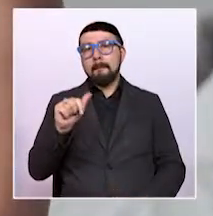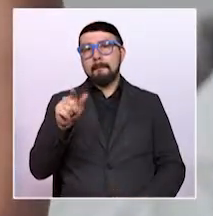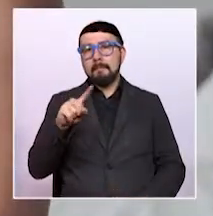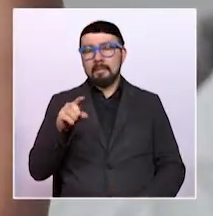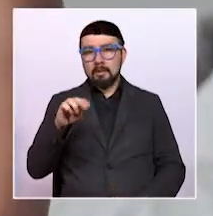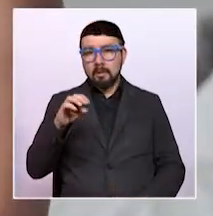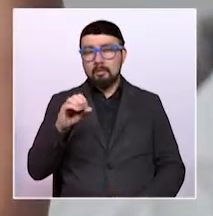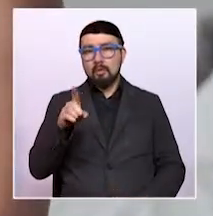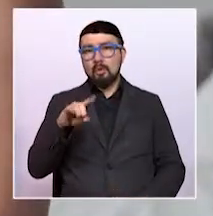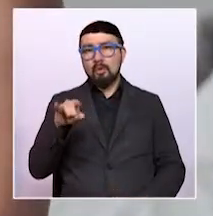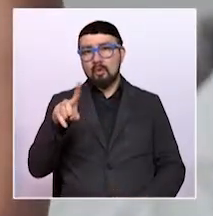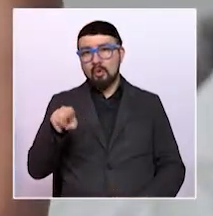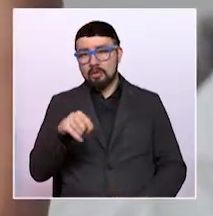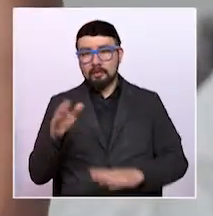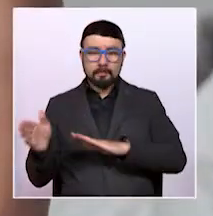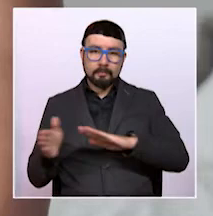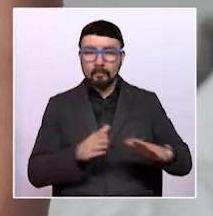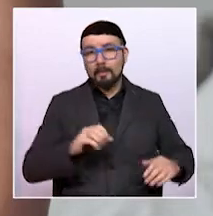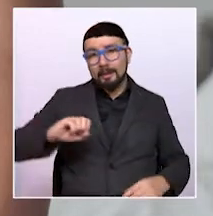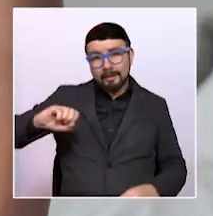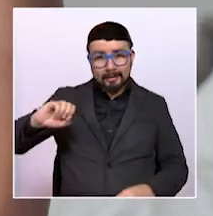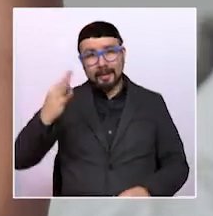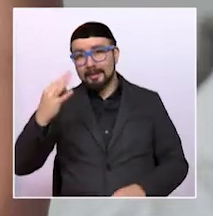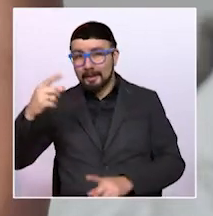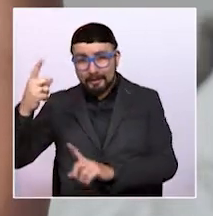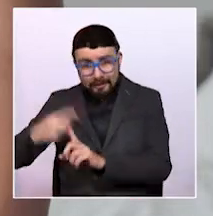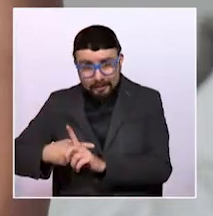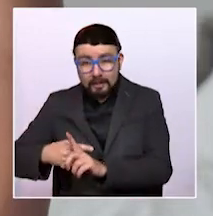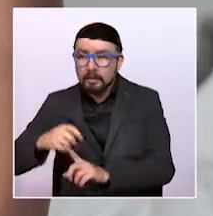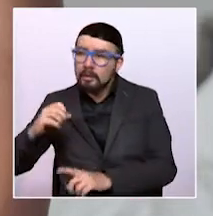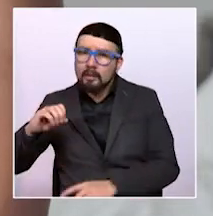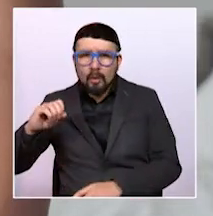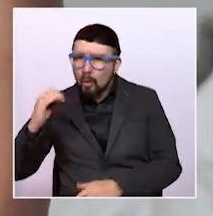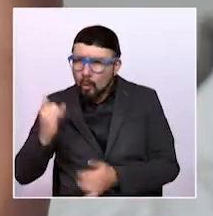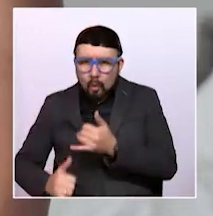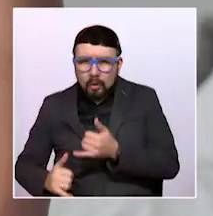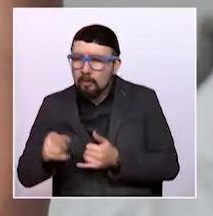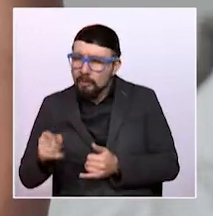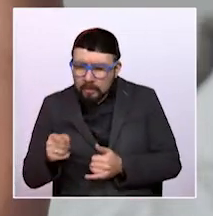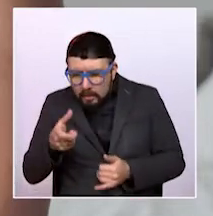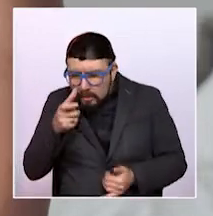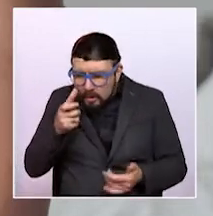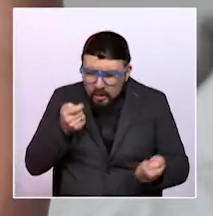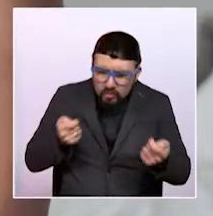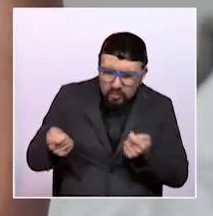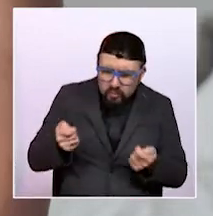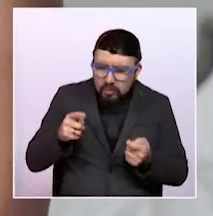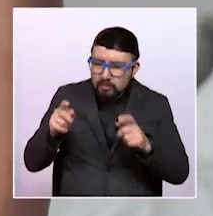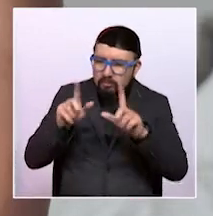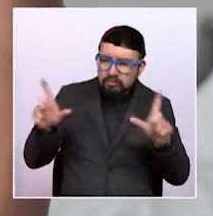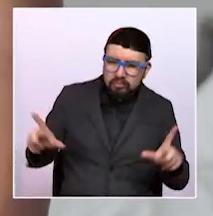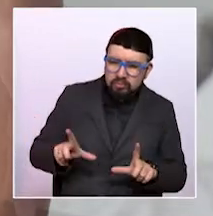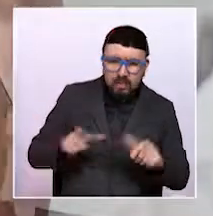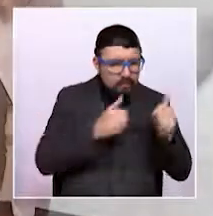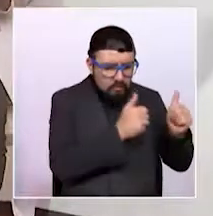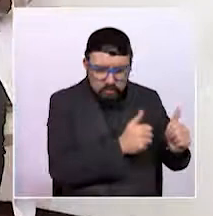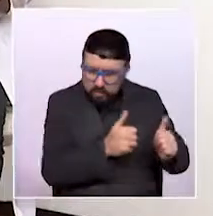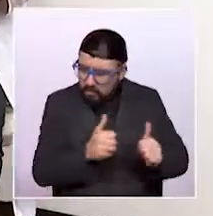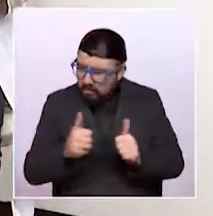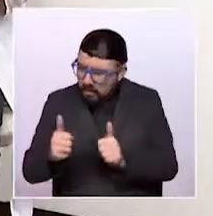trimestre con los mismos exámenes que hacemos en el primero para estar muy seguros de ese seguimiento haya estado totalmente negativo maravilloso